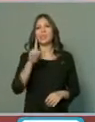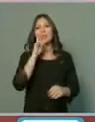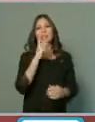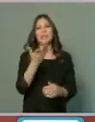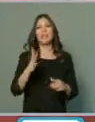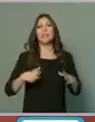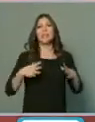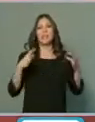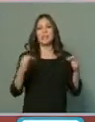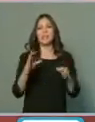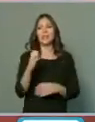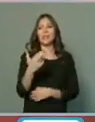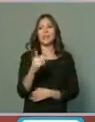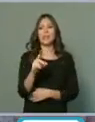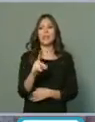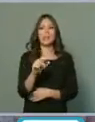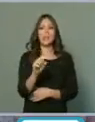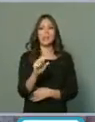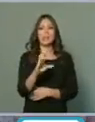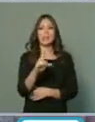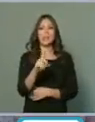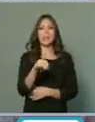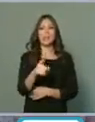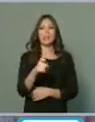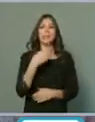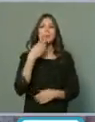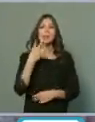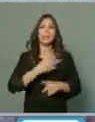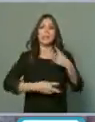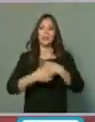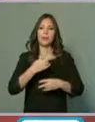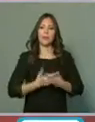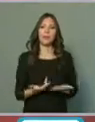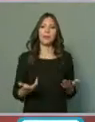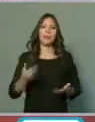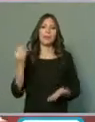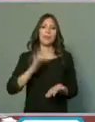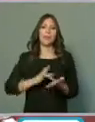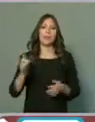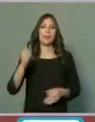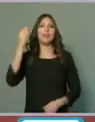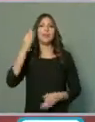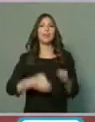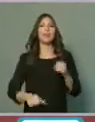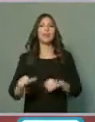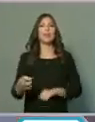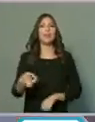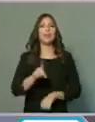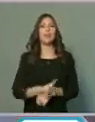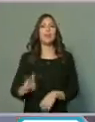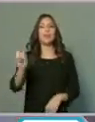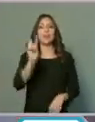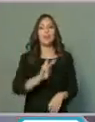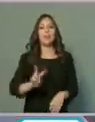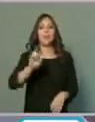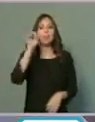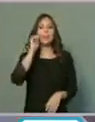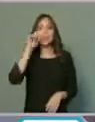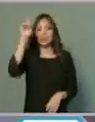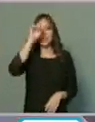chida CDMX, ¿Cómo bienvenida. están? Muchas gracias, por fin es viernes. Es viernes, además. Y como cada viernes nos tienes